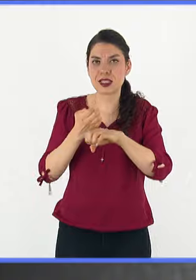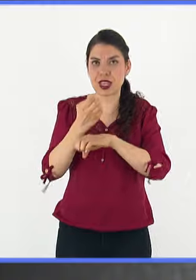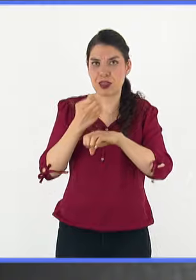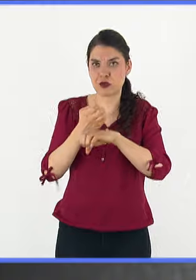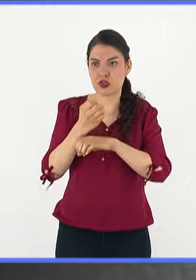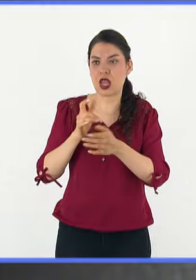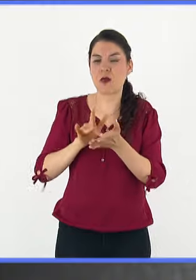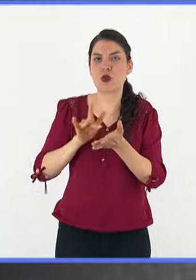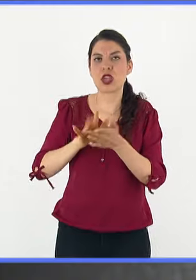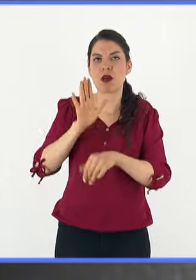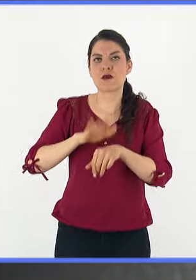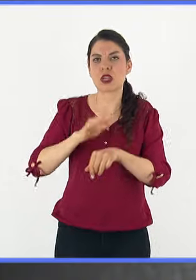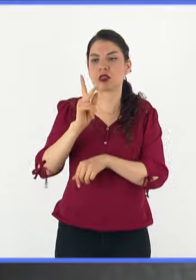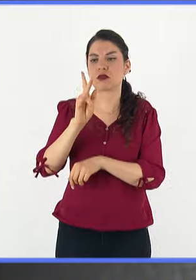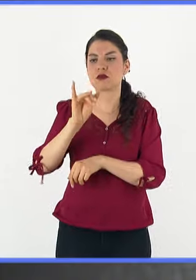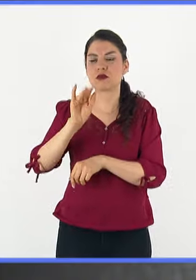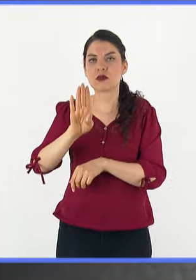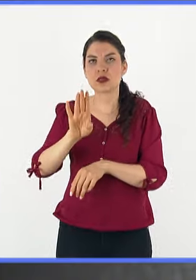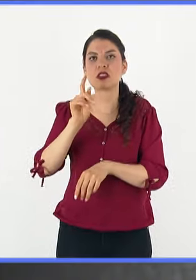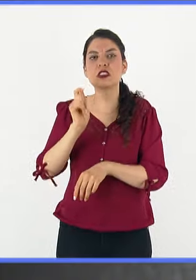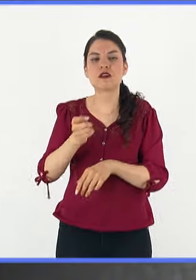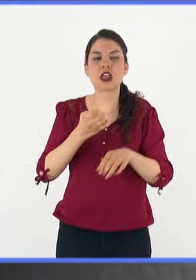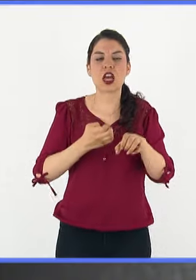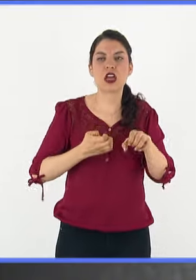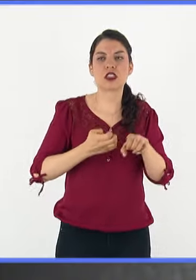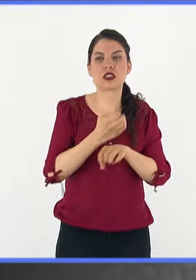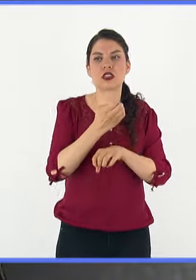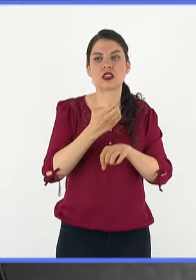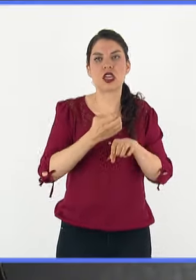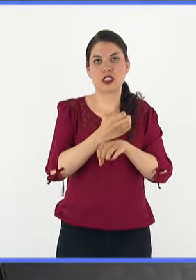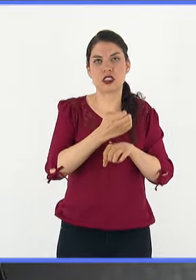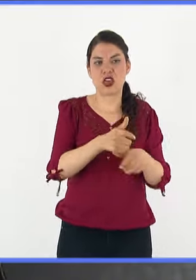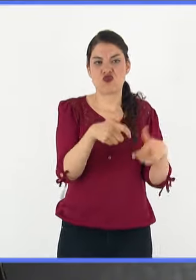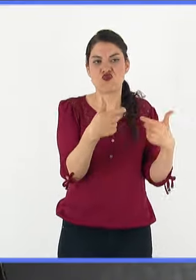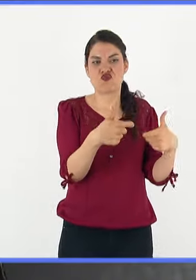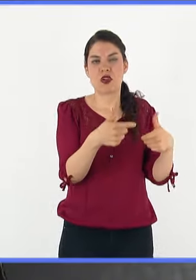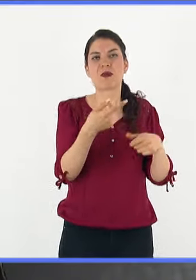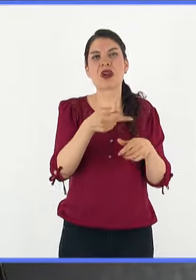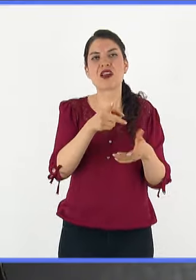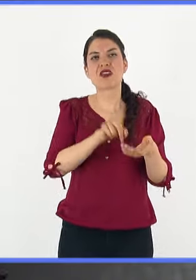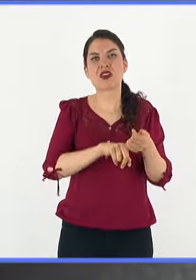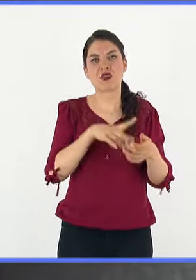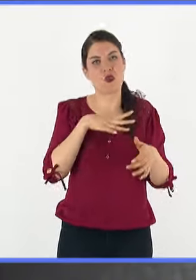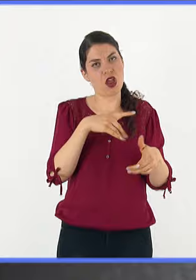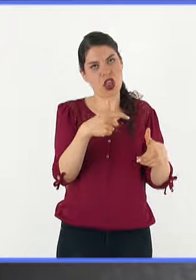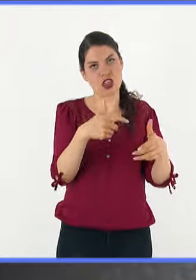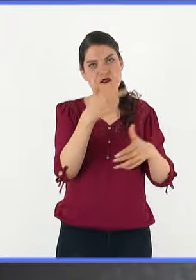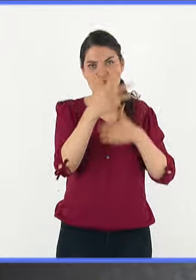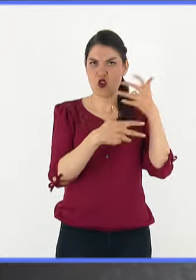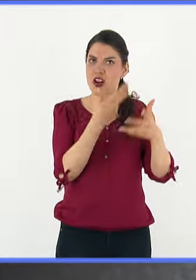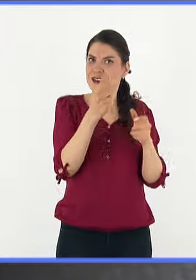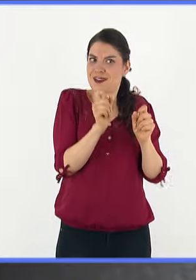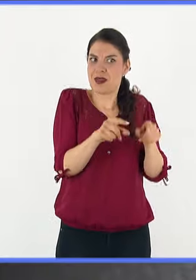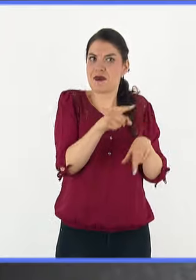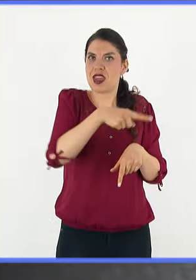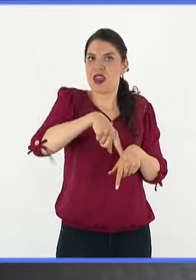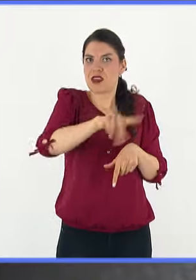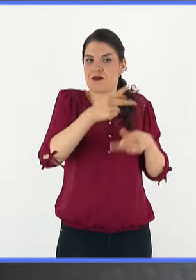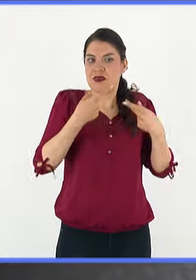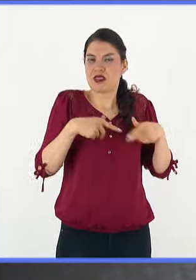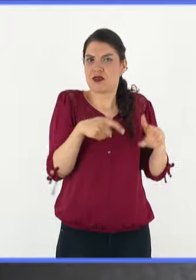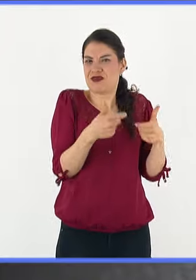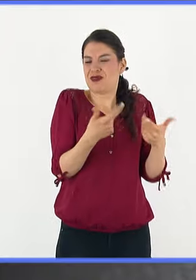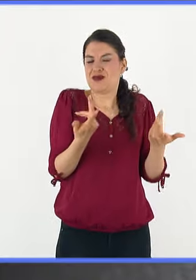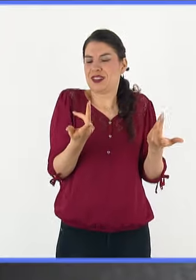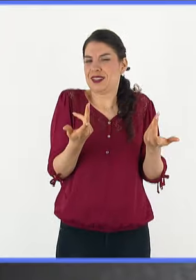bruto del país son los estados más ricos como digo pero también son los más violentos Entonces entonces la variable de análisis